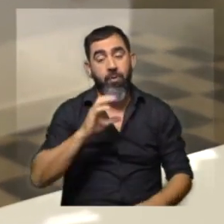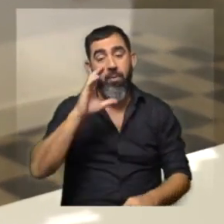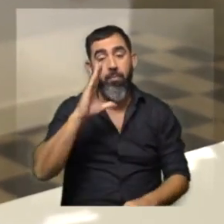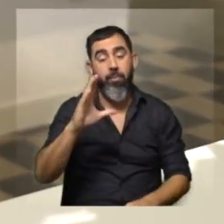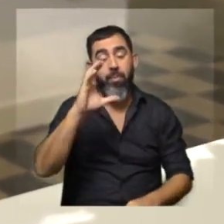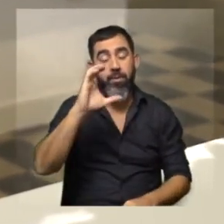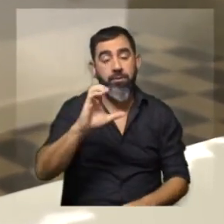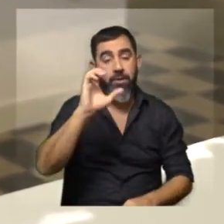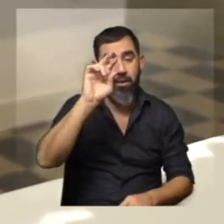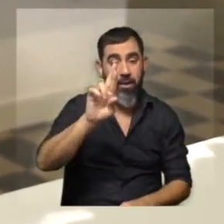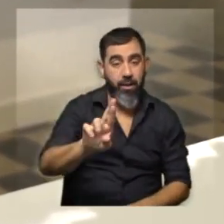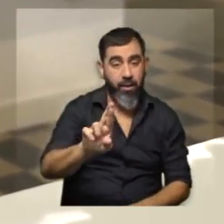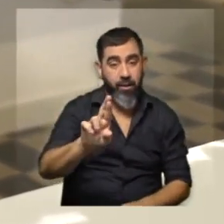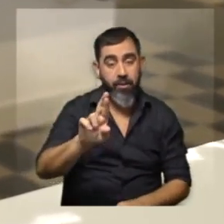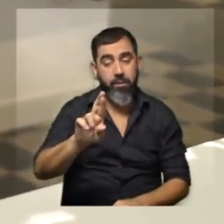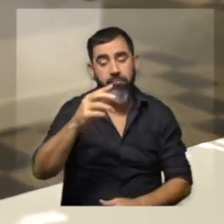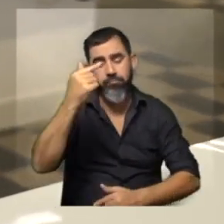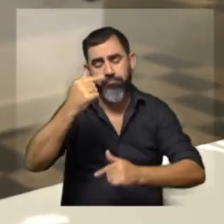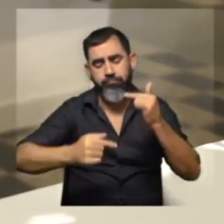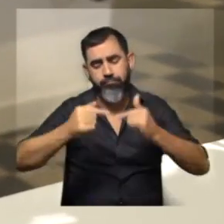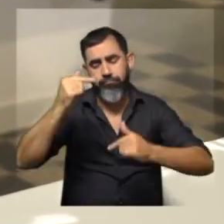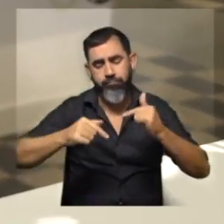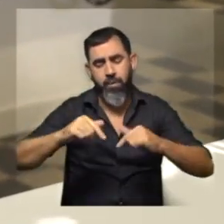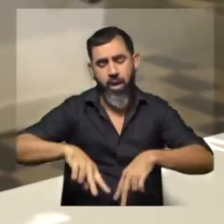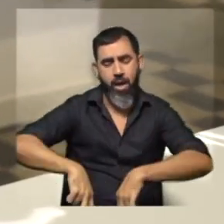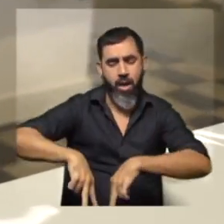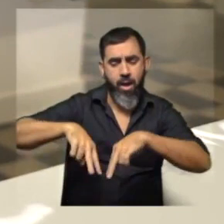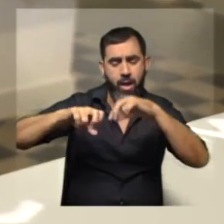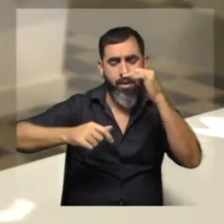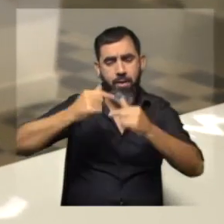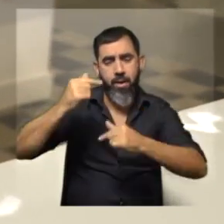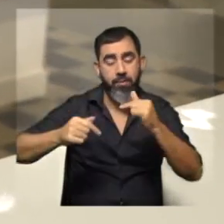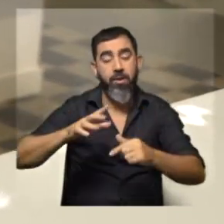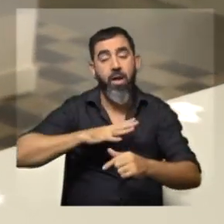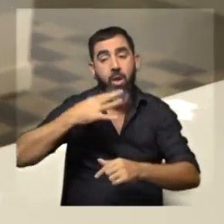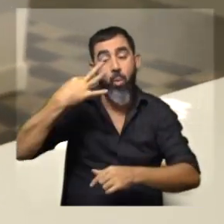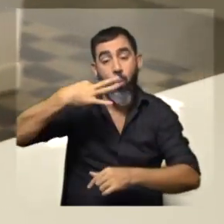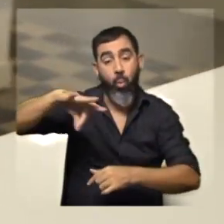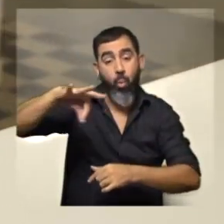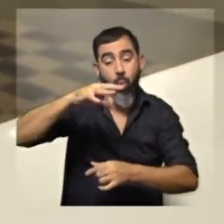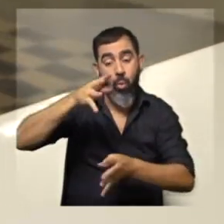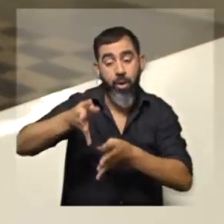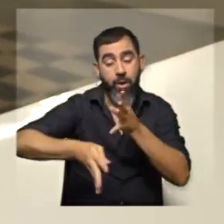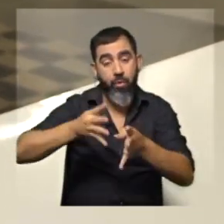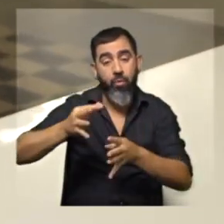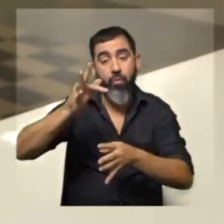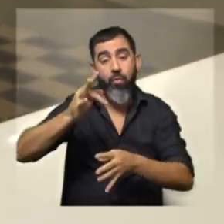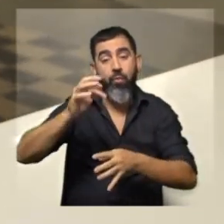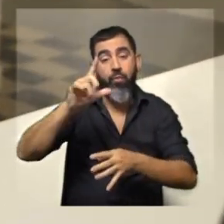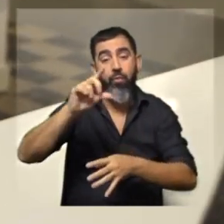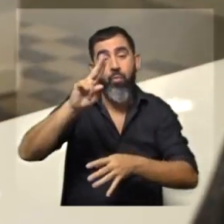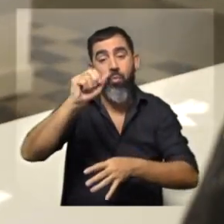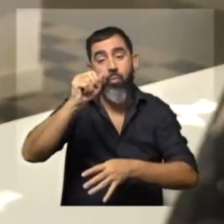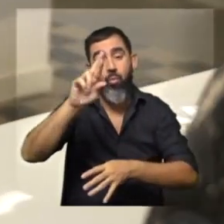PCR, espectrómetros, mucho análisis. Tenemos el único equipo de fluorescencia de rayos X